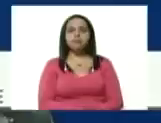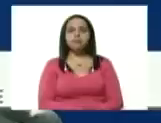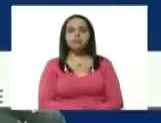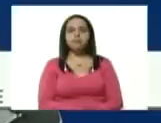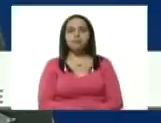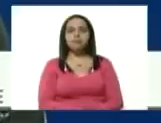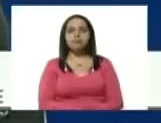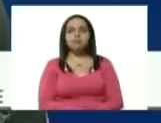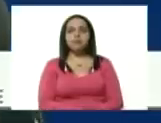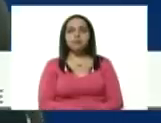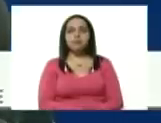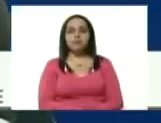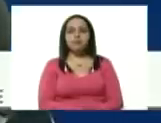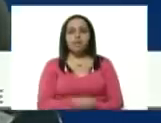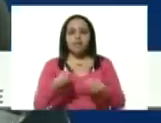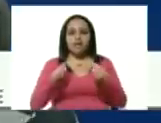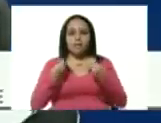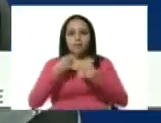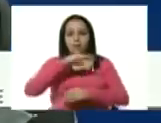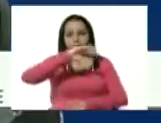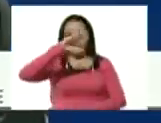de los Altos Mirandinos.